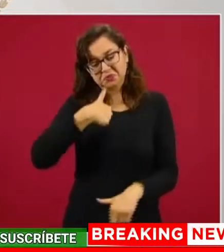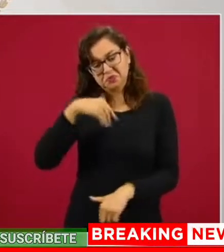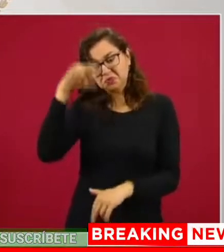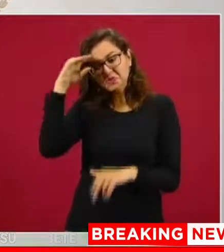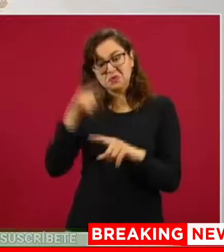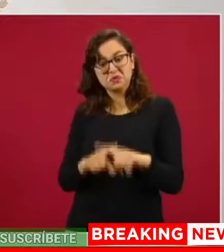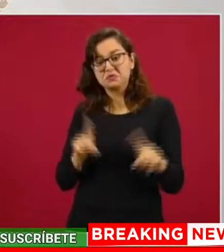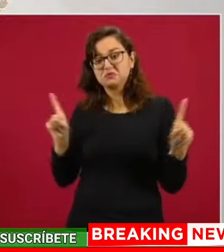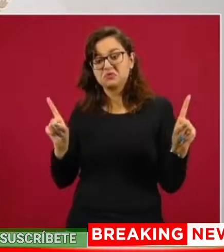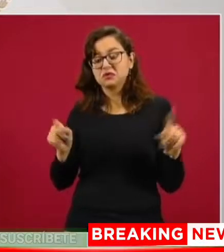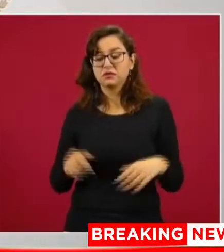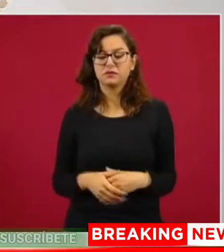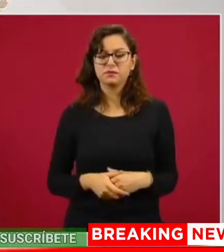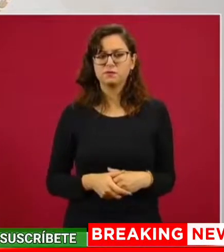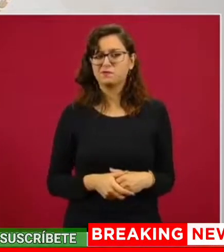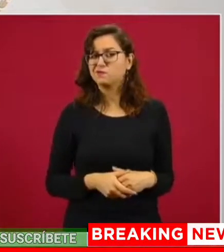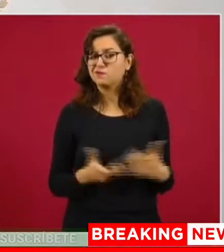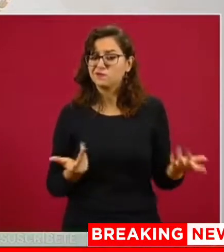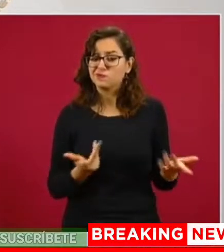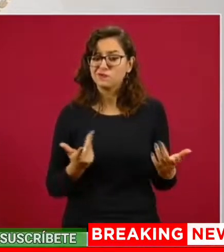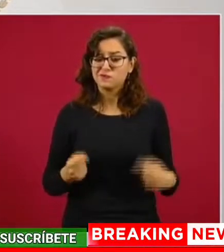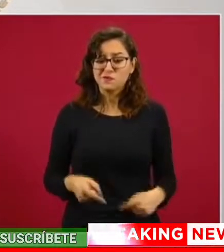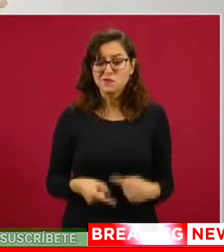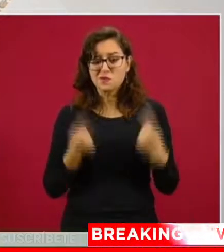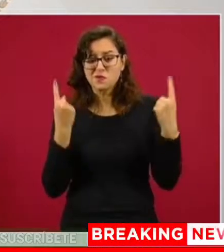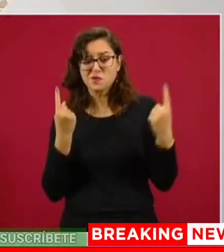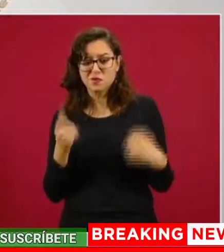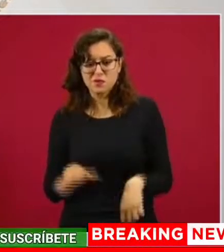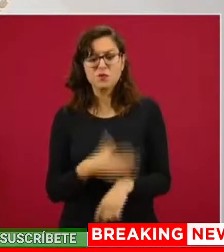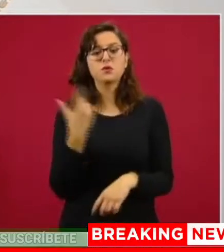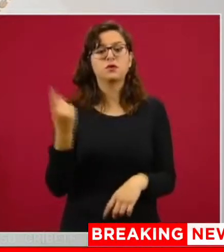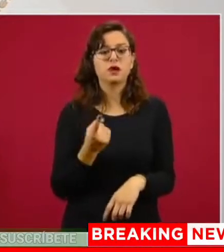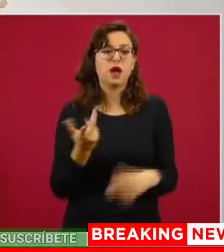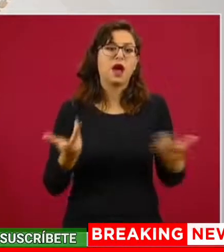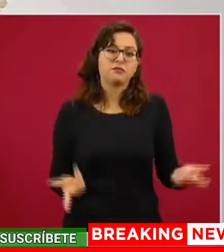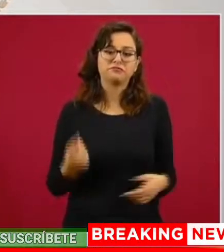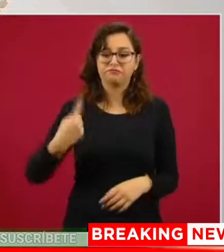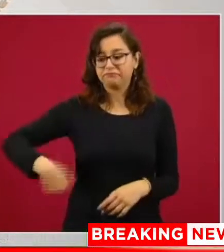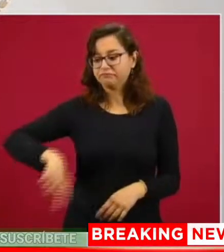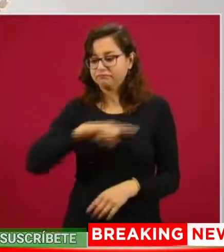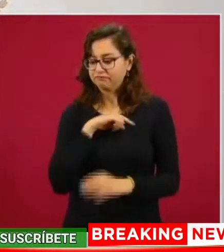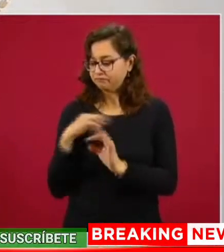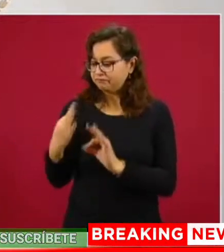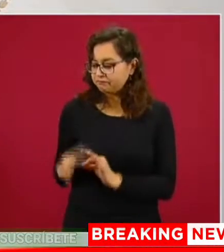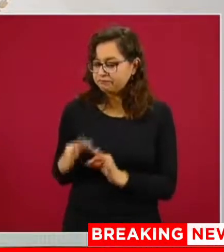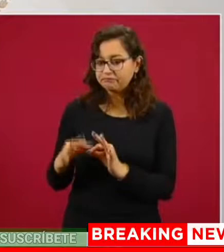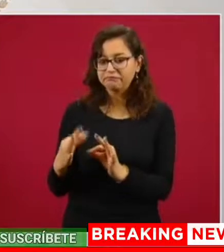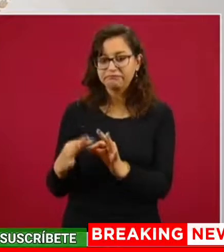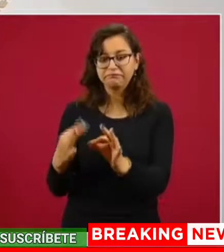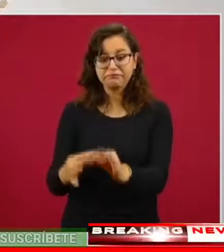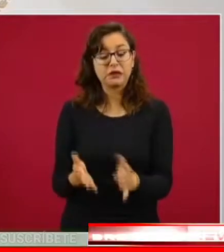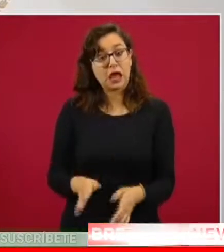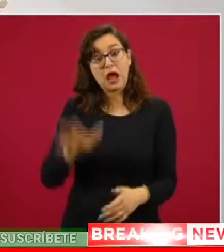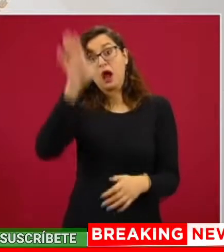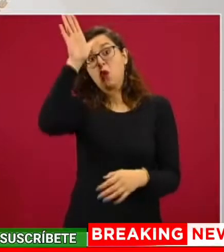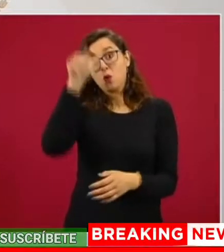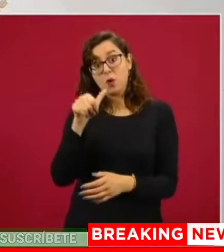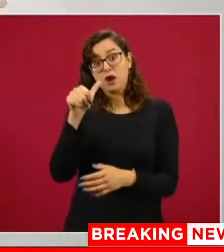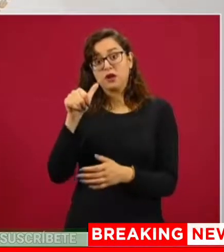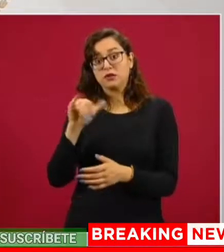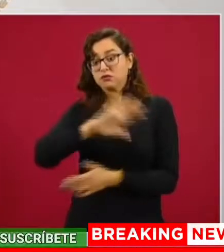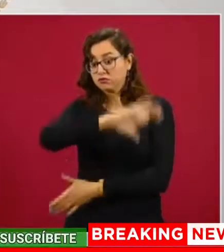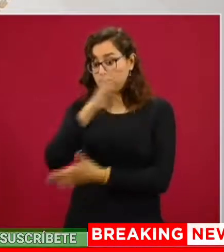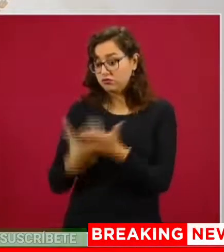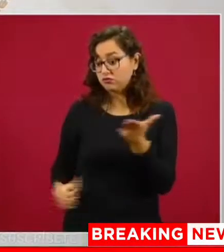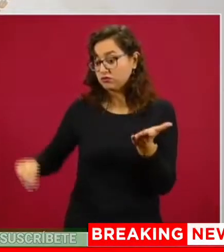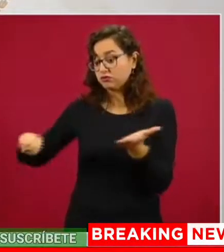habido diferencias? Bueno, porque nosotros tenemos que cumplir con el convenio